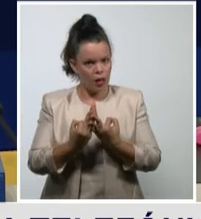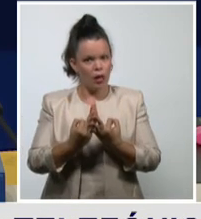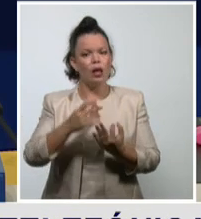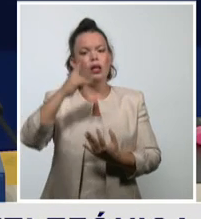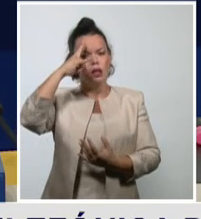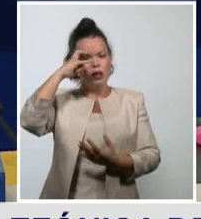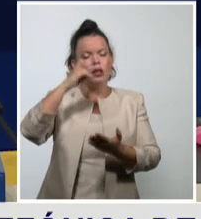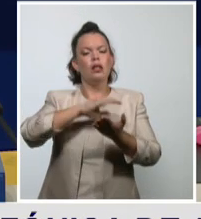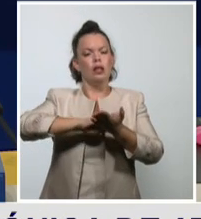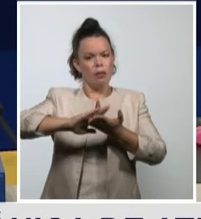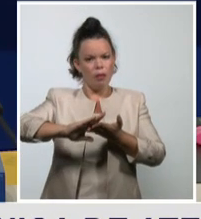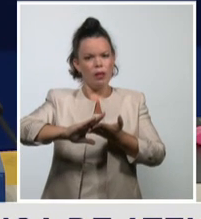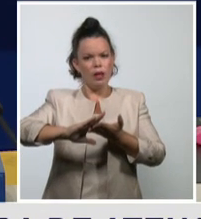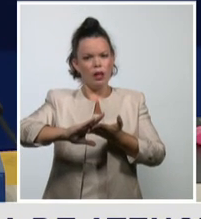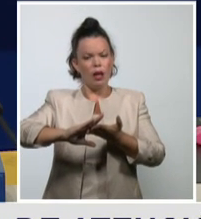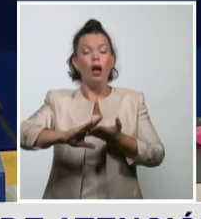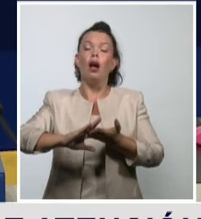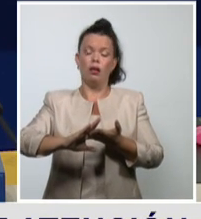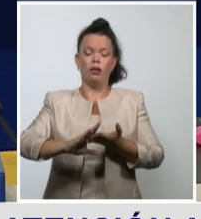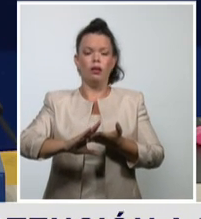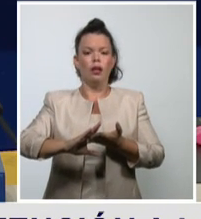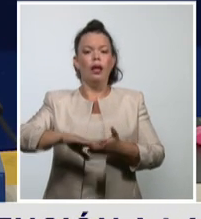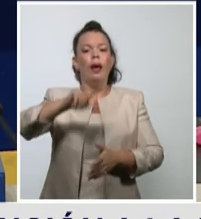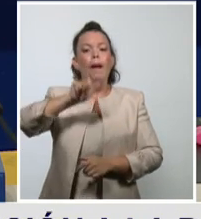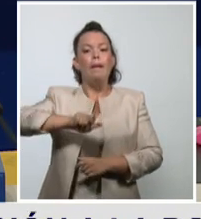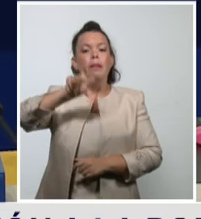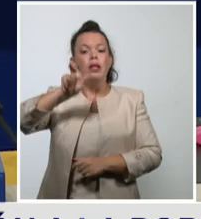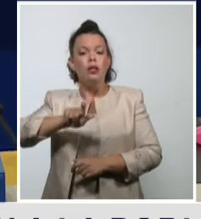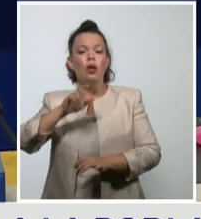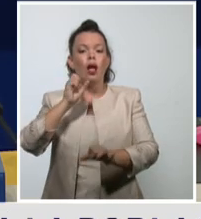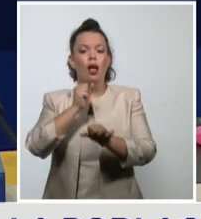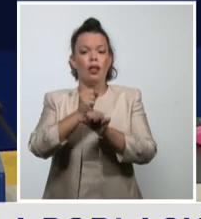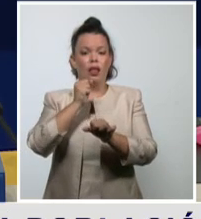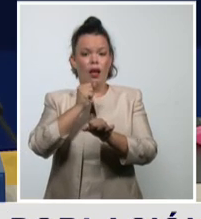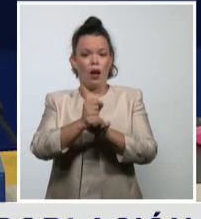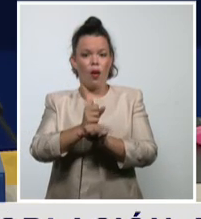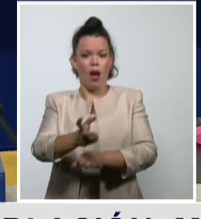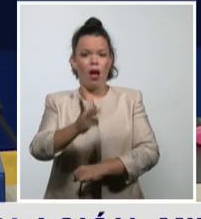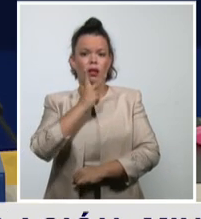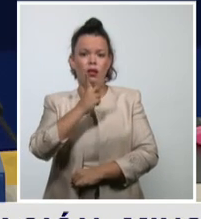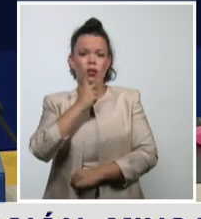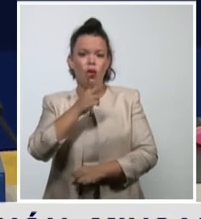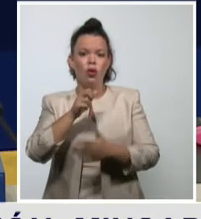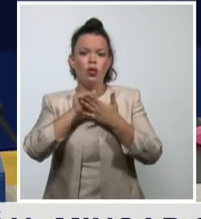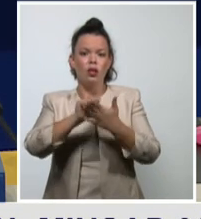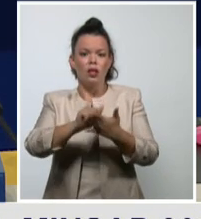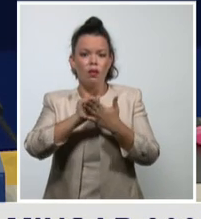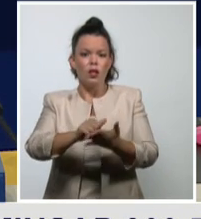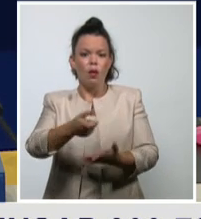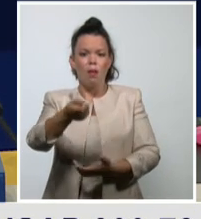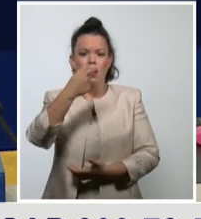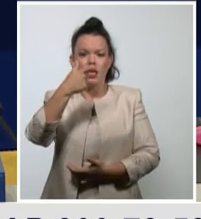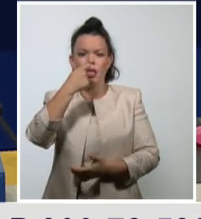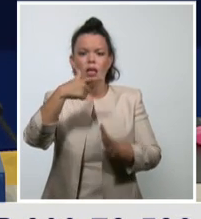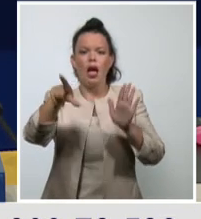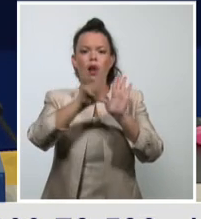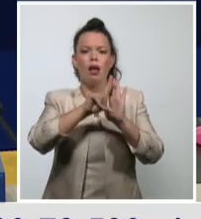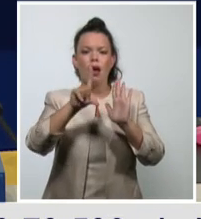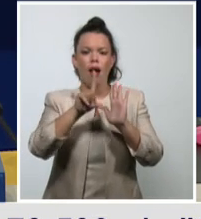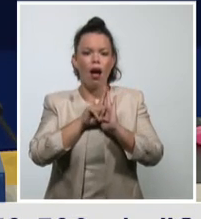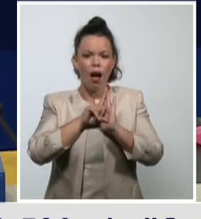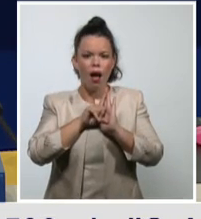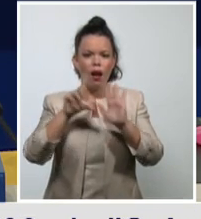personal que trabaja en los servicios de medicina legal, en los servicios de autopsia, de